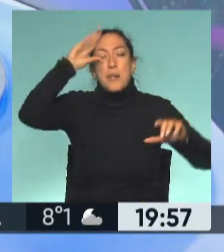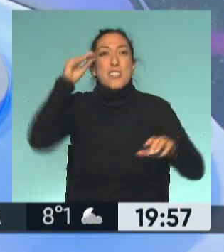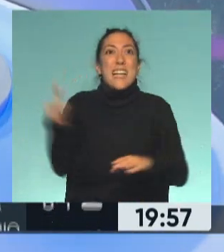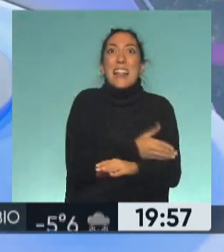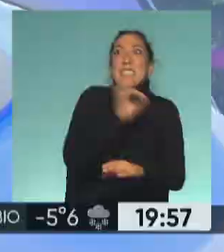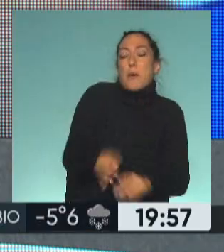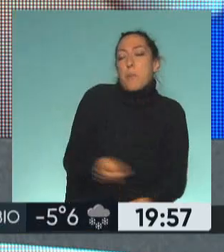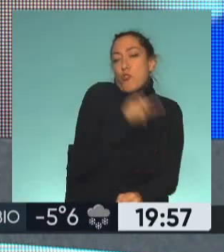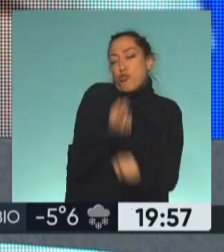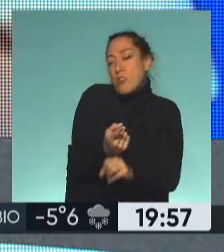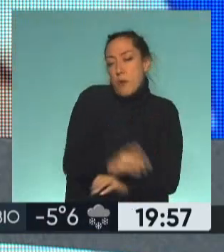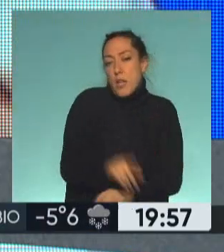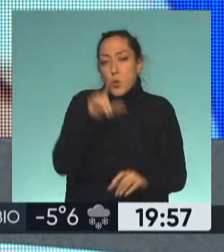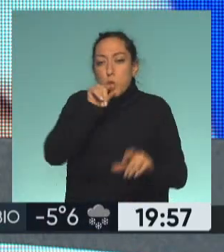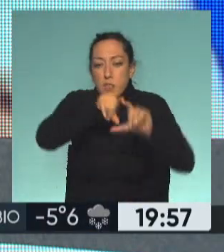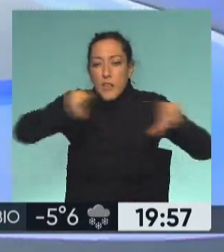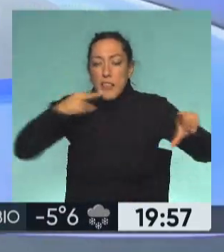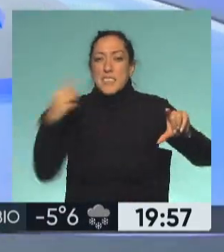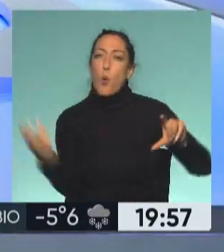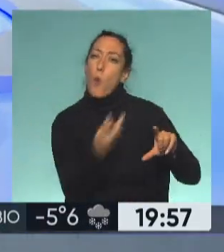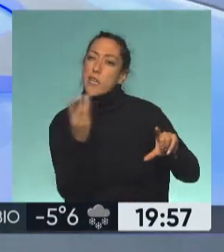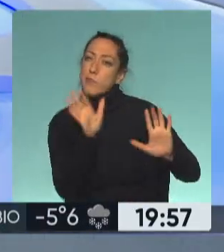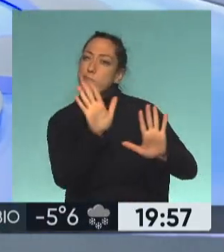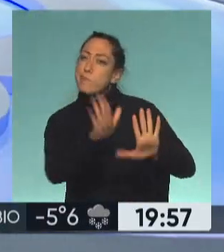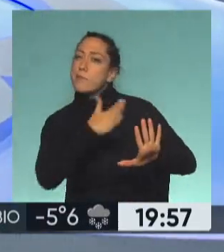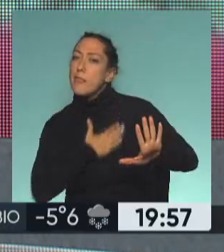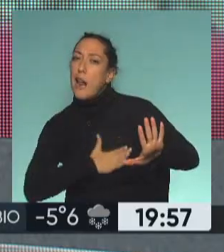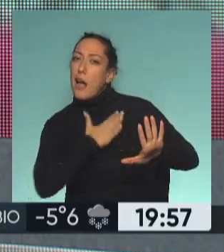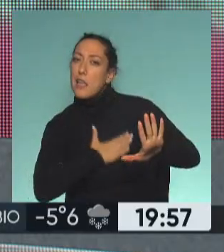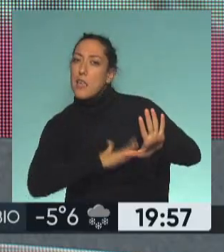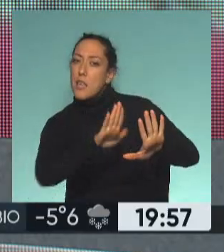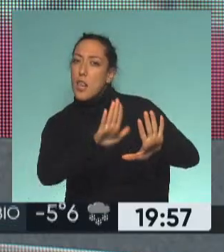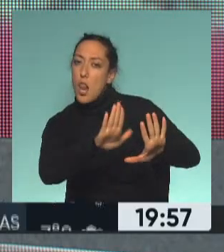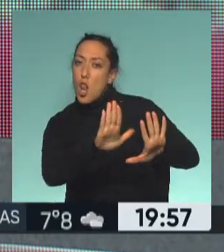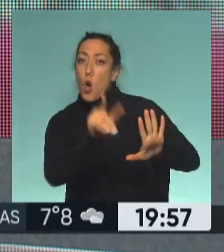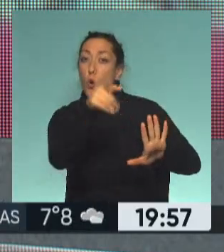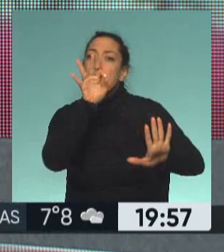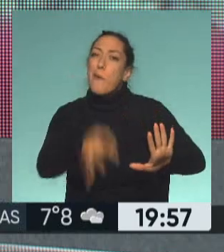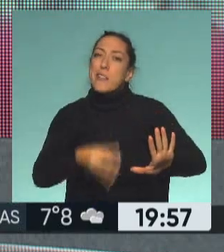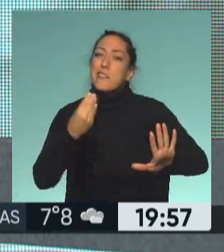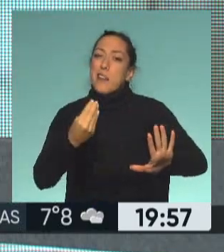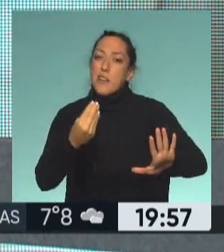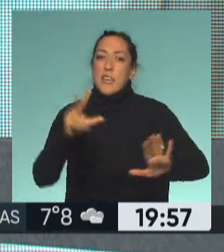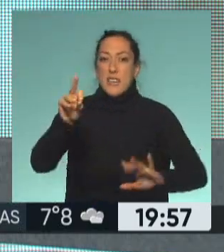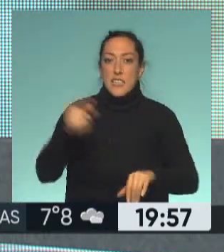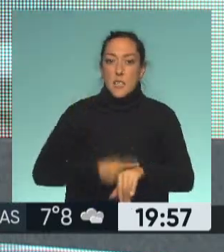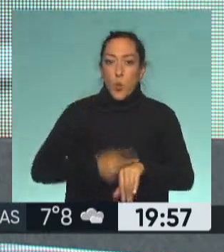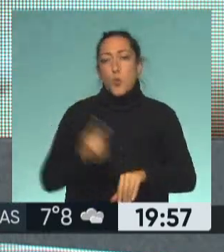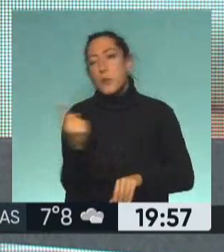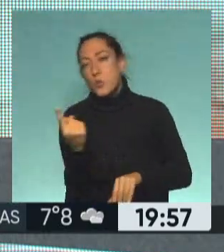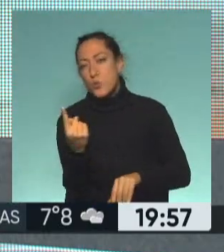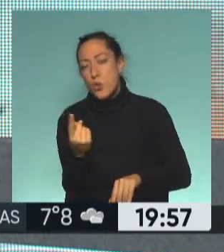cargado el tweet, Es imposible donde le predecir. dice a Washington, tranquilo, tranquilo. ¿Sabes lo que vos podés tener? ¿Cuánto me queda? ¿30 segundos? ¿Un